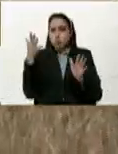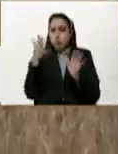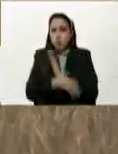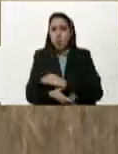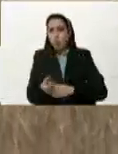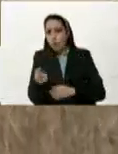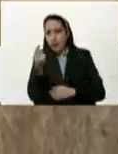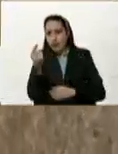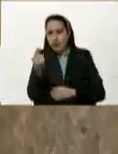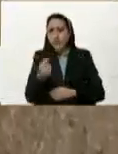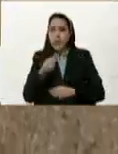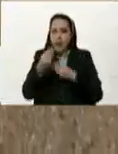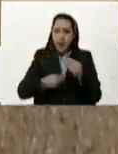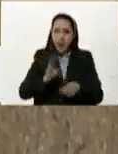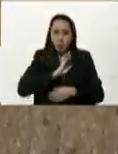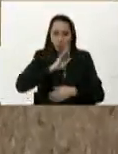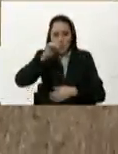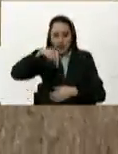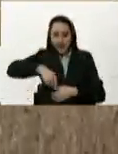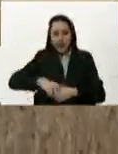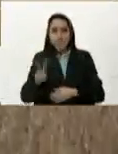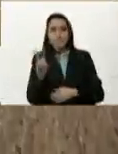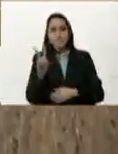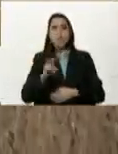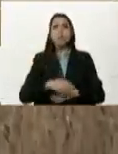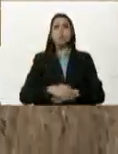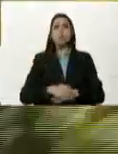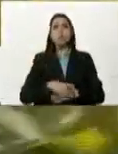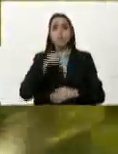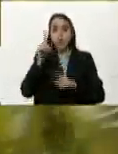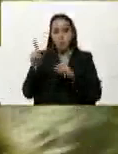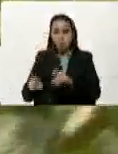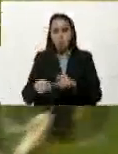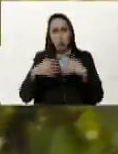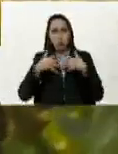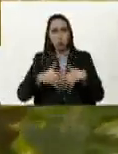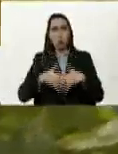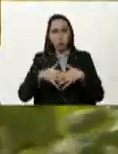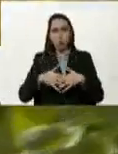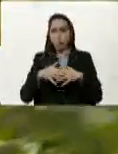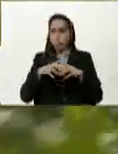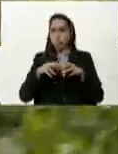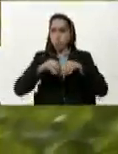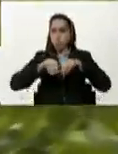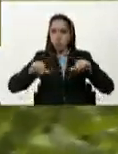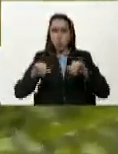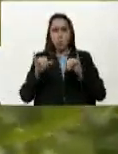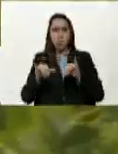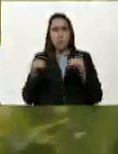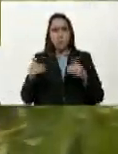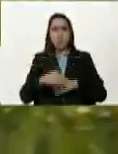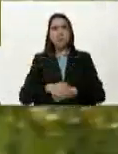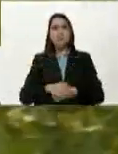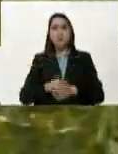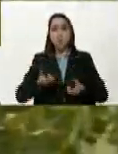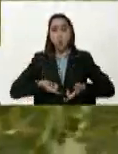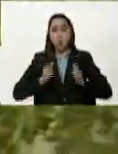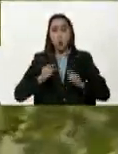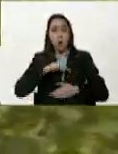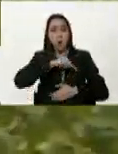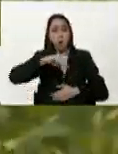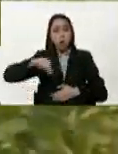semilla nacional producida por nosotros acá producida por agropecuario oro blanco en la finca tarragona lo que nos ha permitido